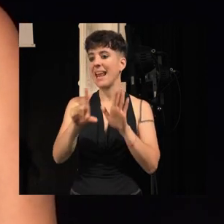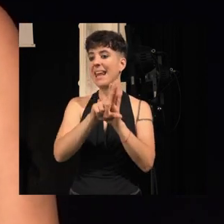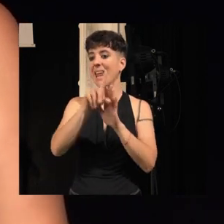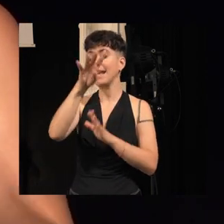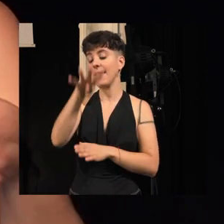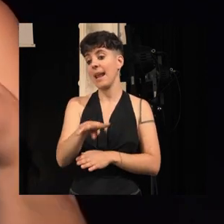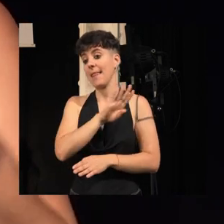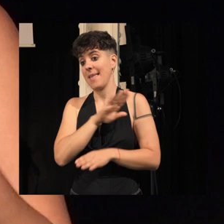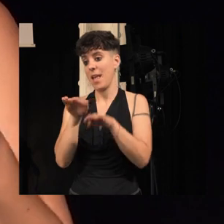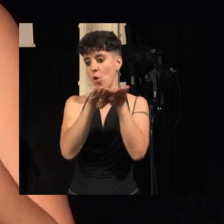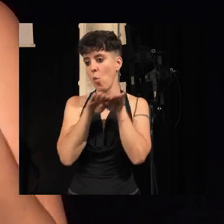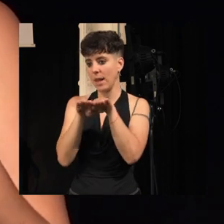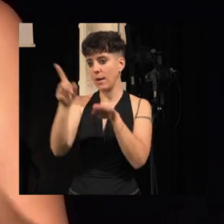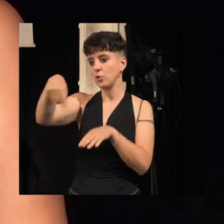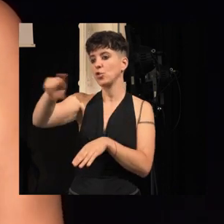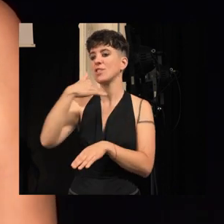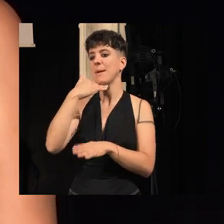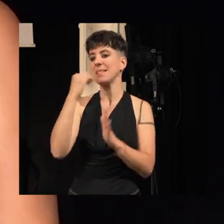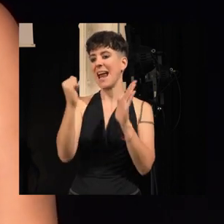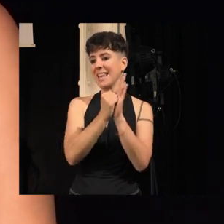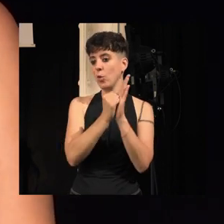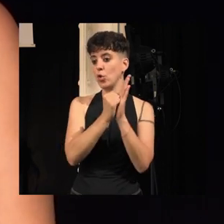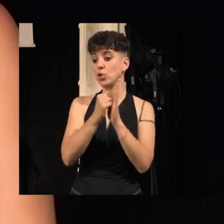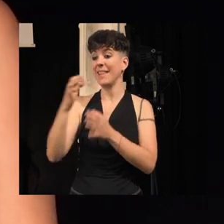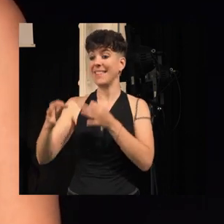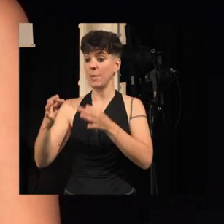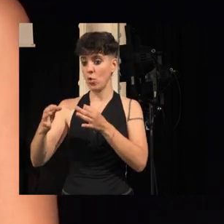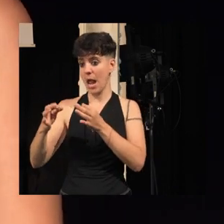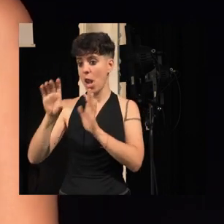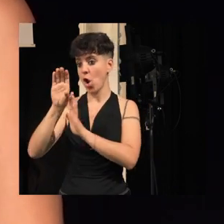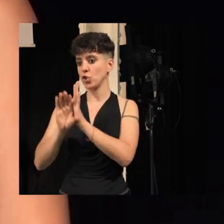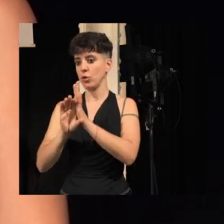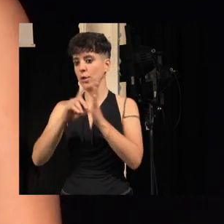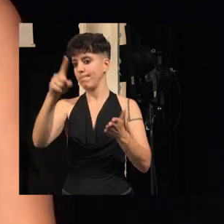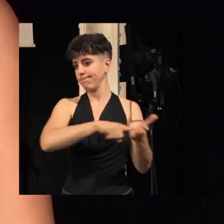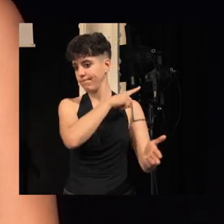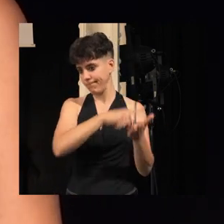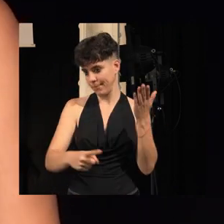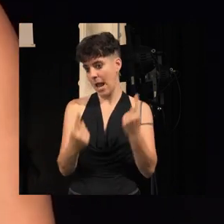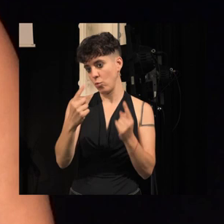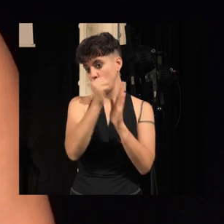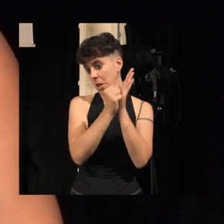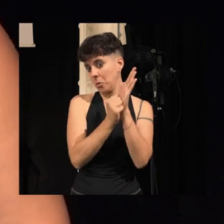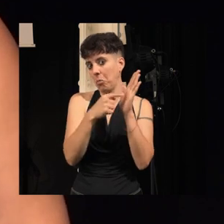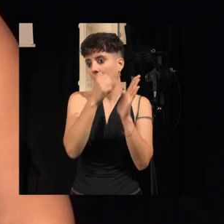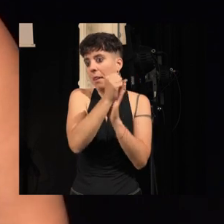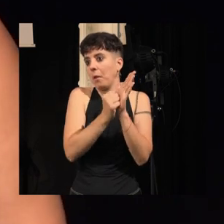la ley catalana de igualdad, que sabéis que tiene algunos artículos tumbados por el Constitucional, artículos a la vez bastante, bastante inocuos, pero